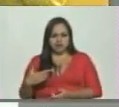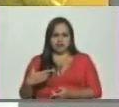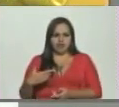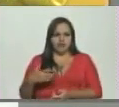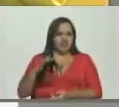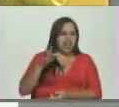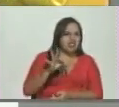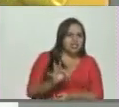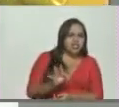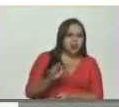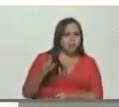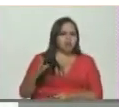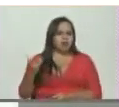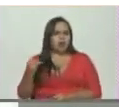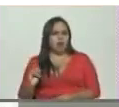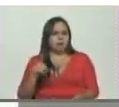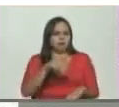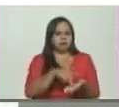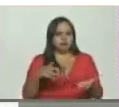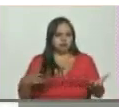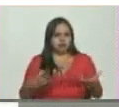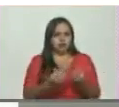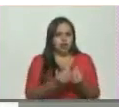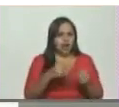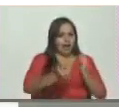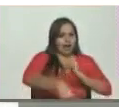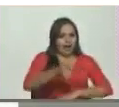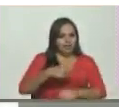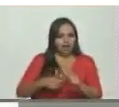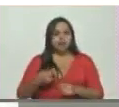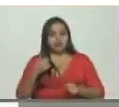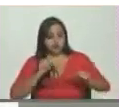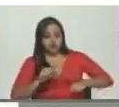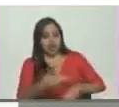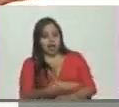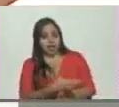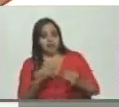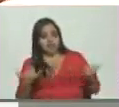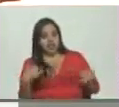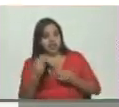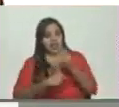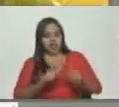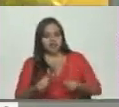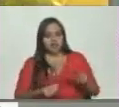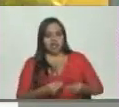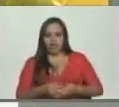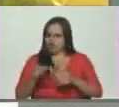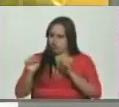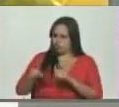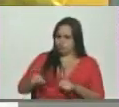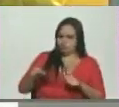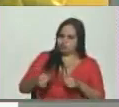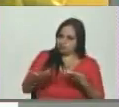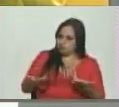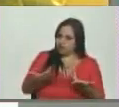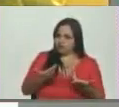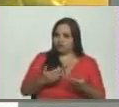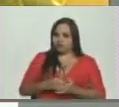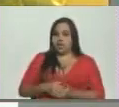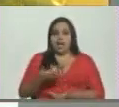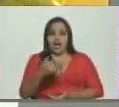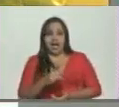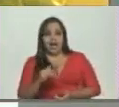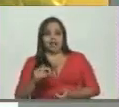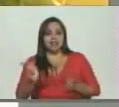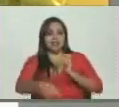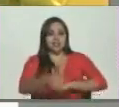Pacheco a estar allí cantando gaita? ¿Cómo no? Yo he cantado gaita. ¿Sí? Gaita, bueno, es que claro. Yo no... Claro. Bueno, pero es que... Hay una gaita ya